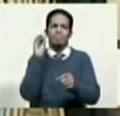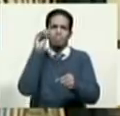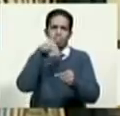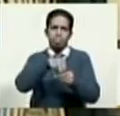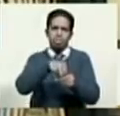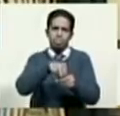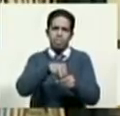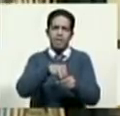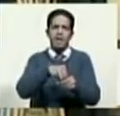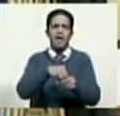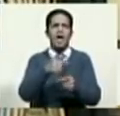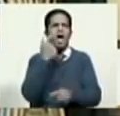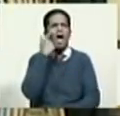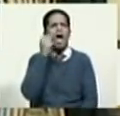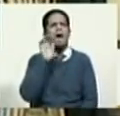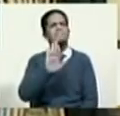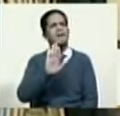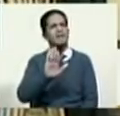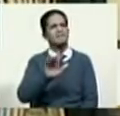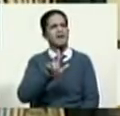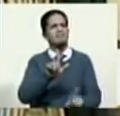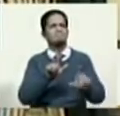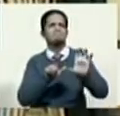para amenazar a un país pacífico?